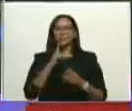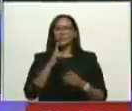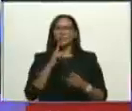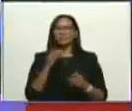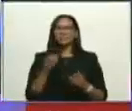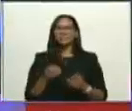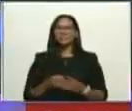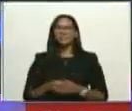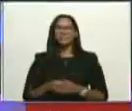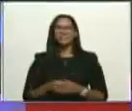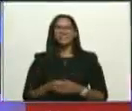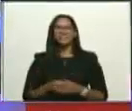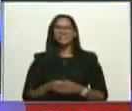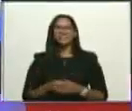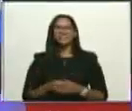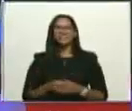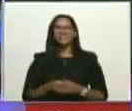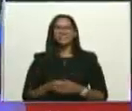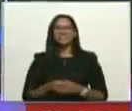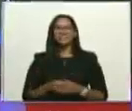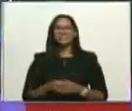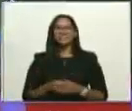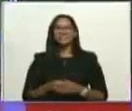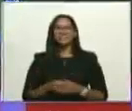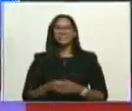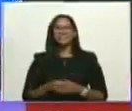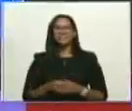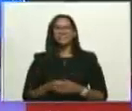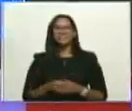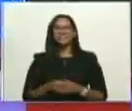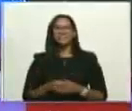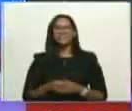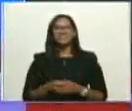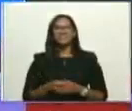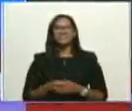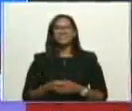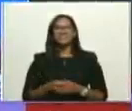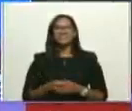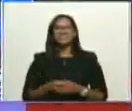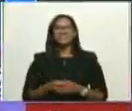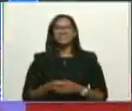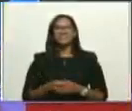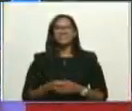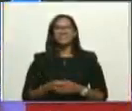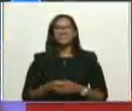aquí? No, por aquí. No, no, por aquí. Vamos a ponerlo aquí.